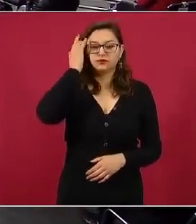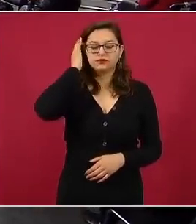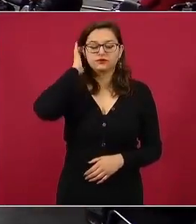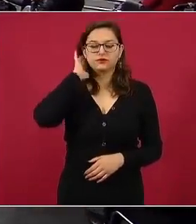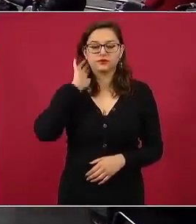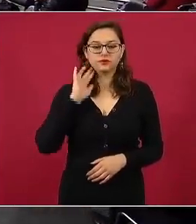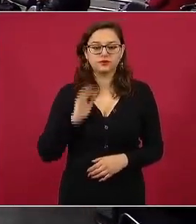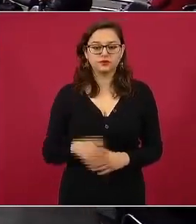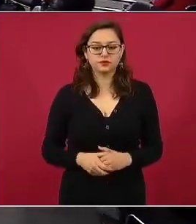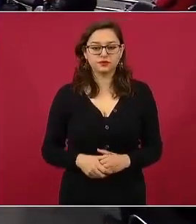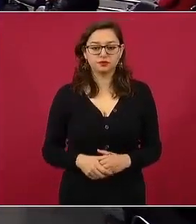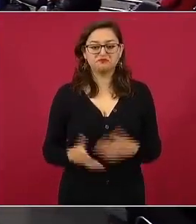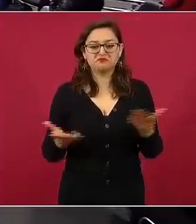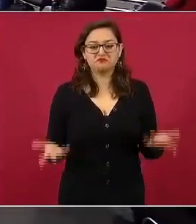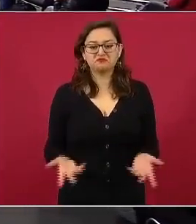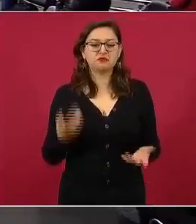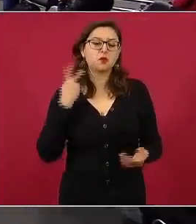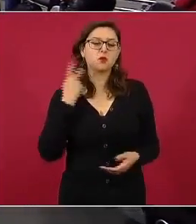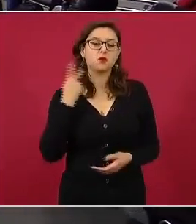políticos, mujeres, hombres,